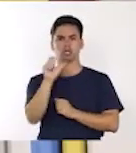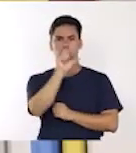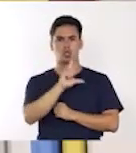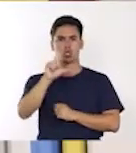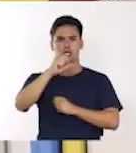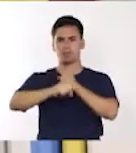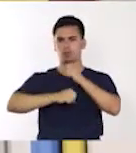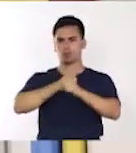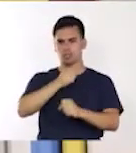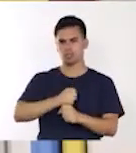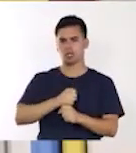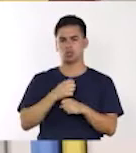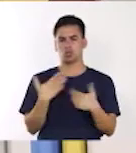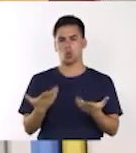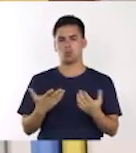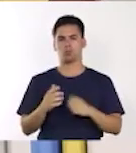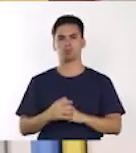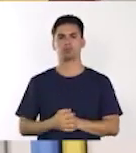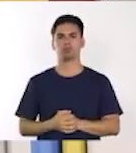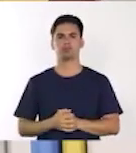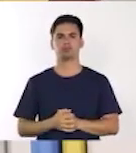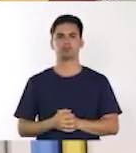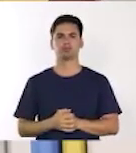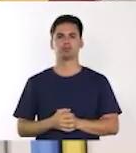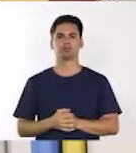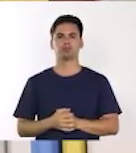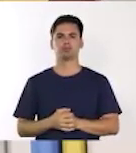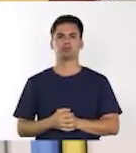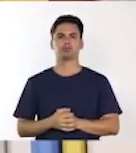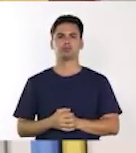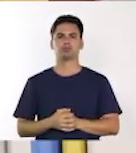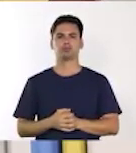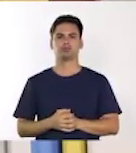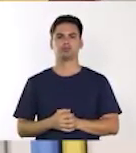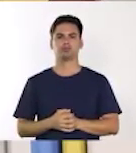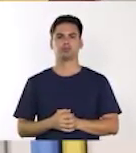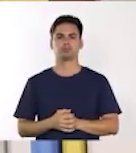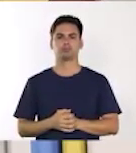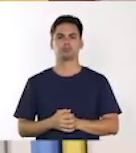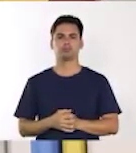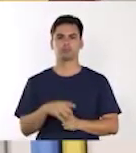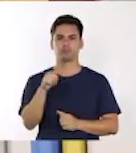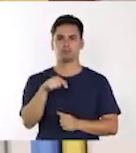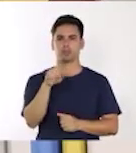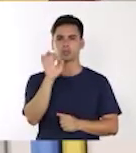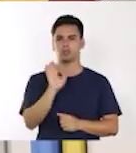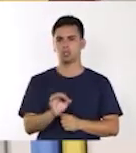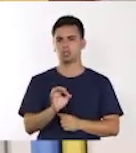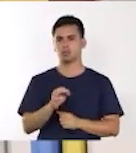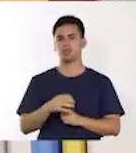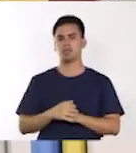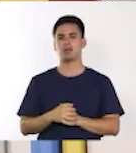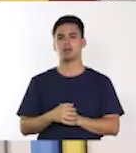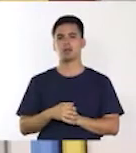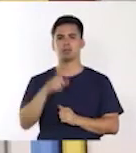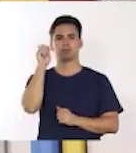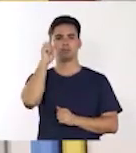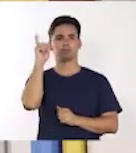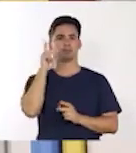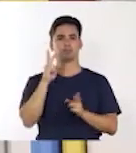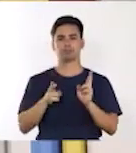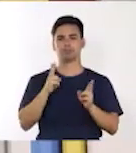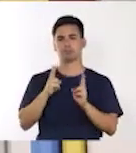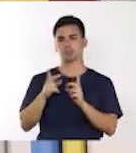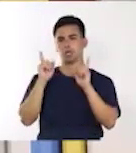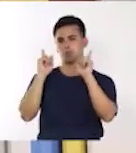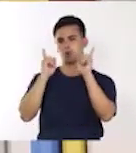perspectiva, desde su proyección socialista. En este caso, hablarán de la estructura política, la